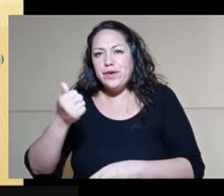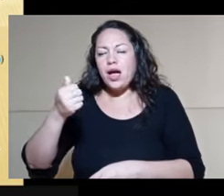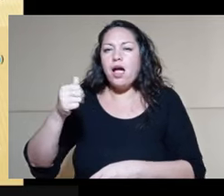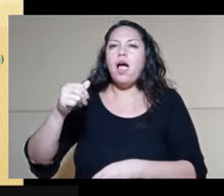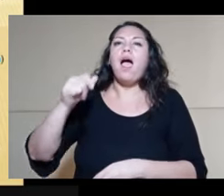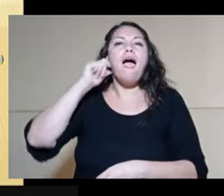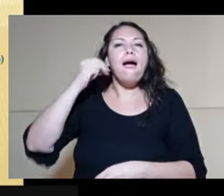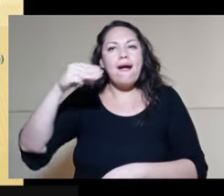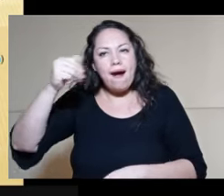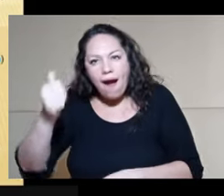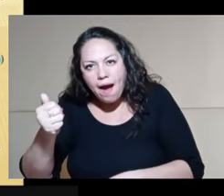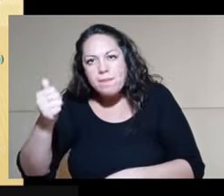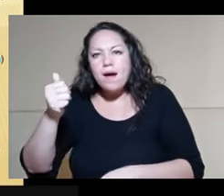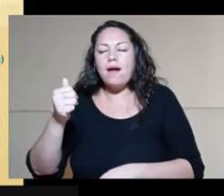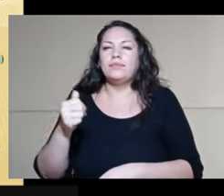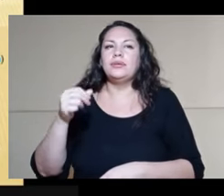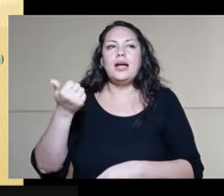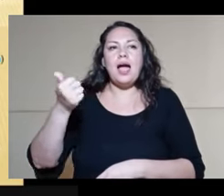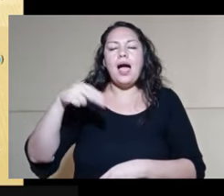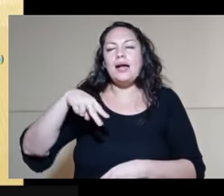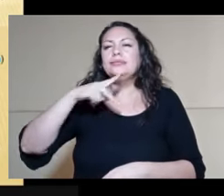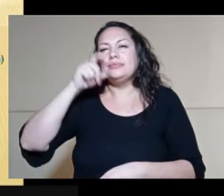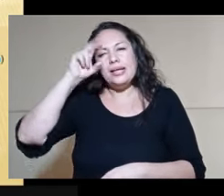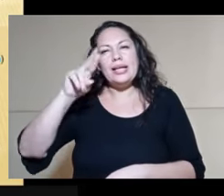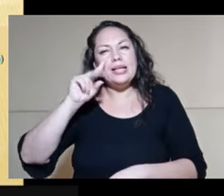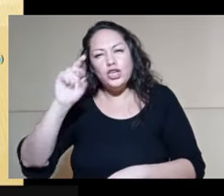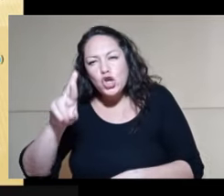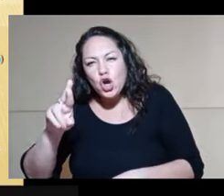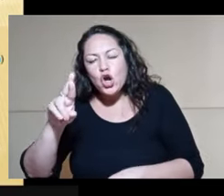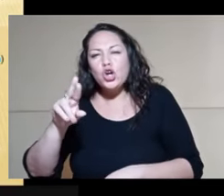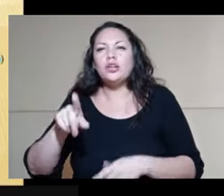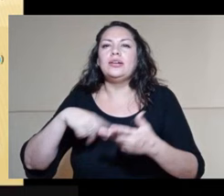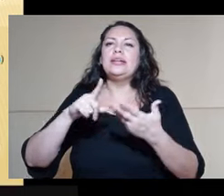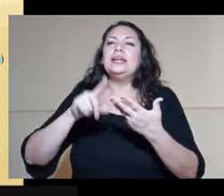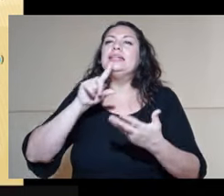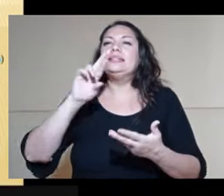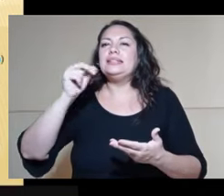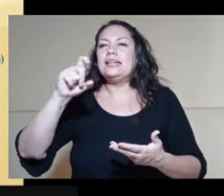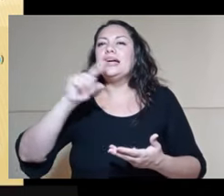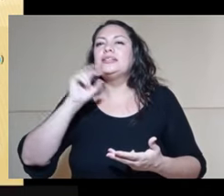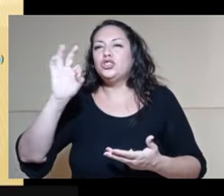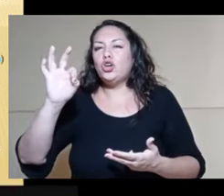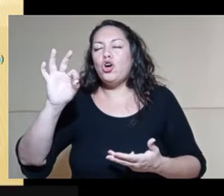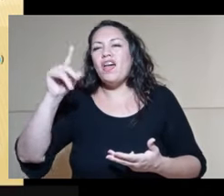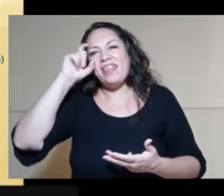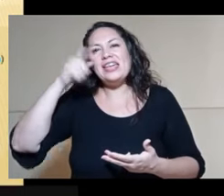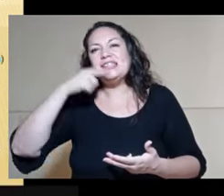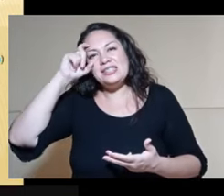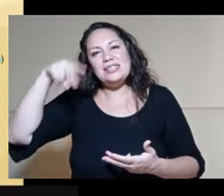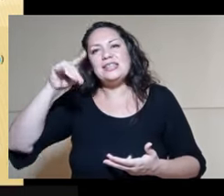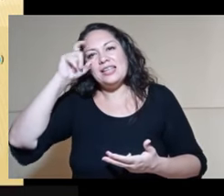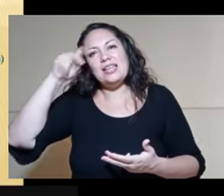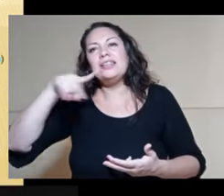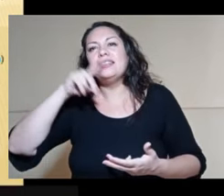la motoneurona gamma, el asta anterior, los tractos descendentes que viajaban por la parte anterior. Ahora vamos a